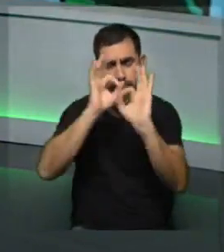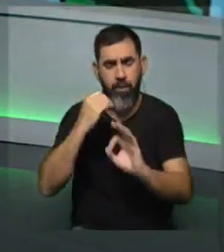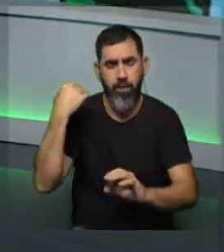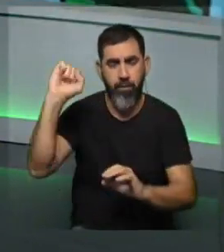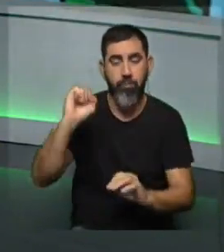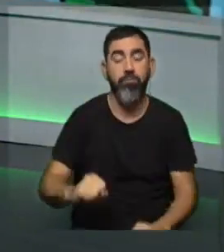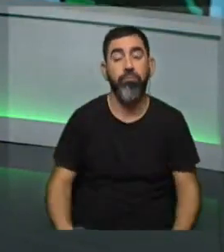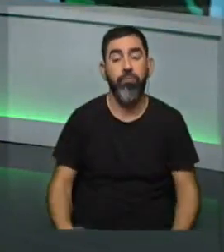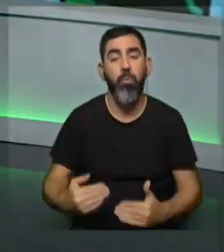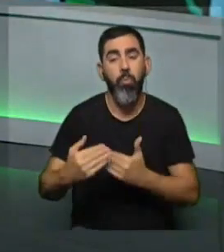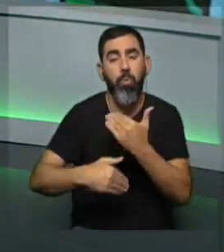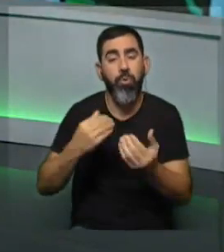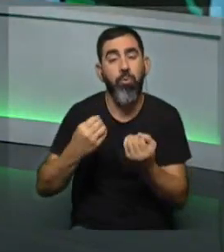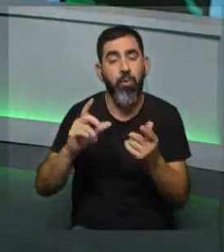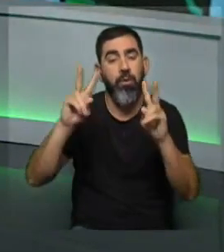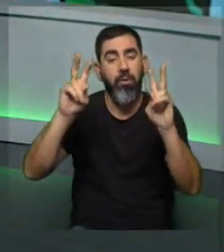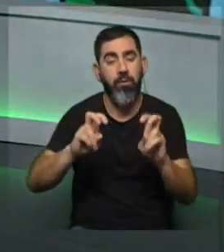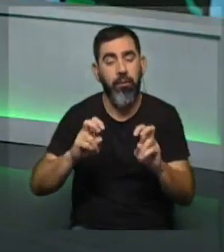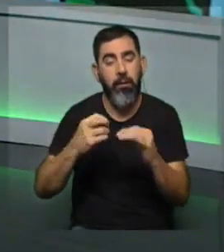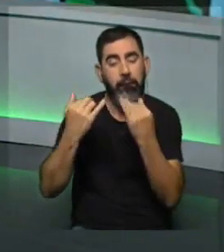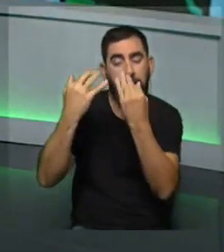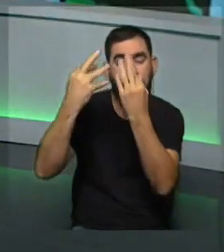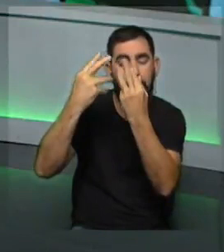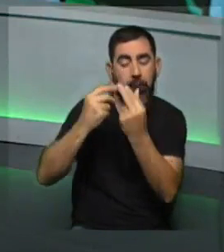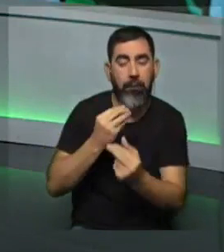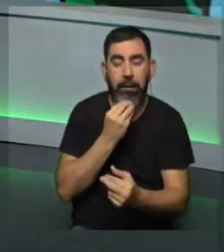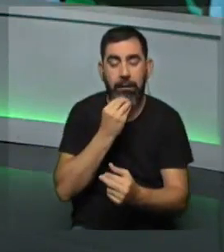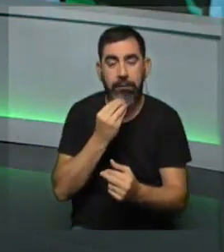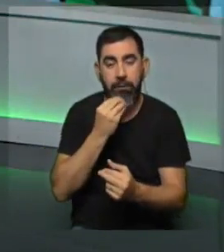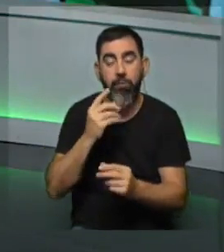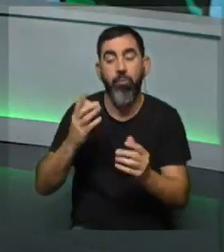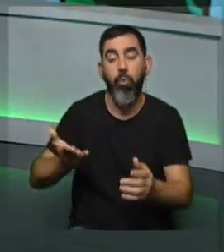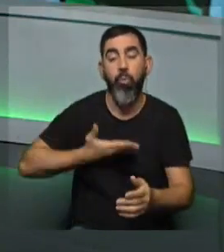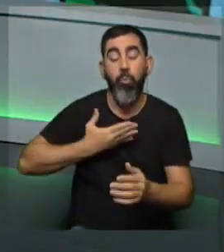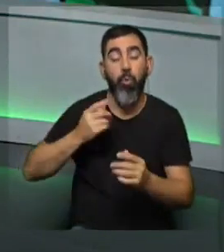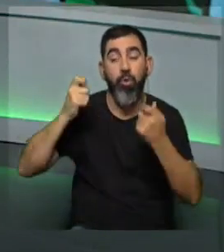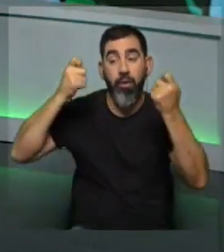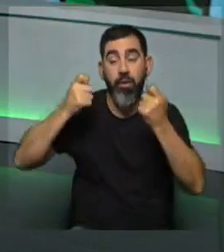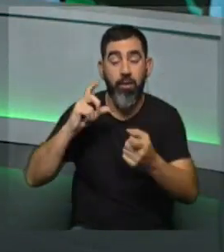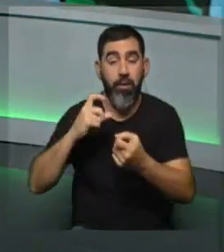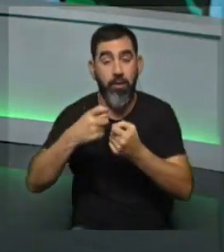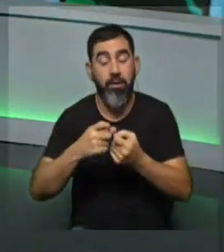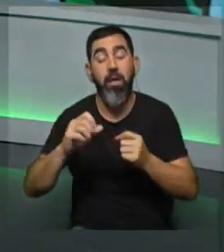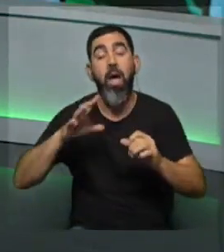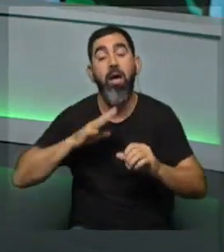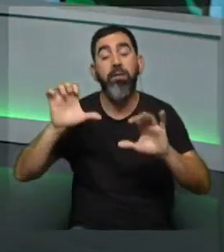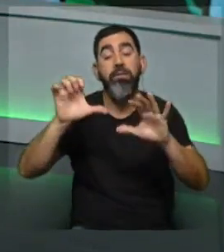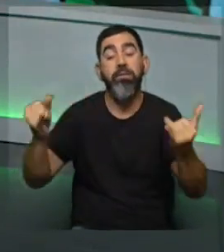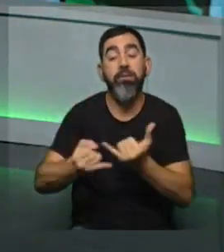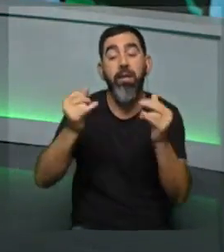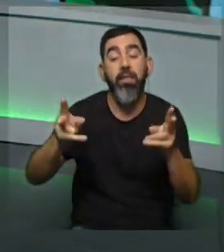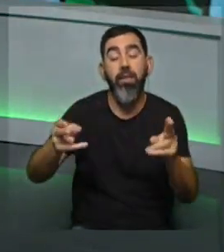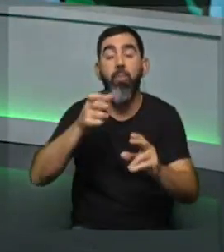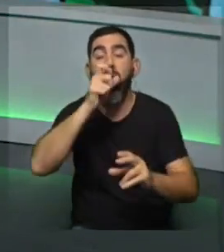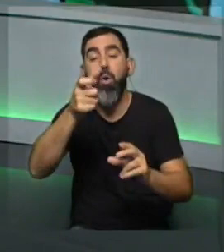delito y que el proceso es producto de un caso armado por el cual se penaliza la protesta sindical el abogado tiene un plazo de seis días para presentar